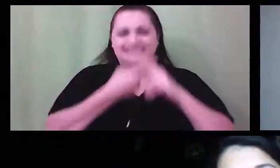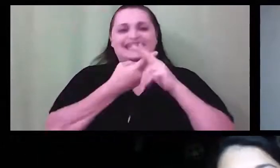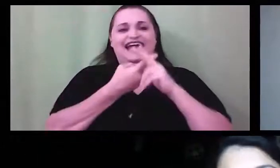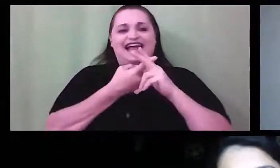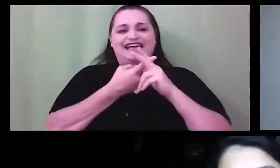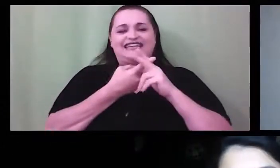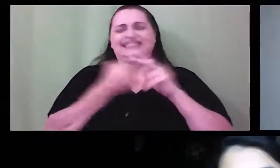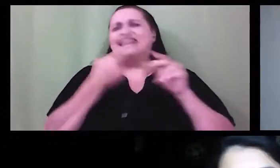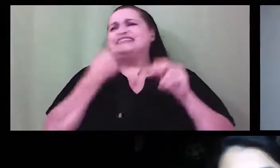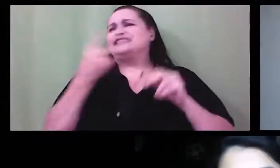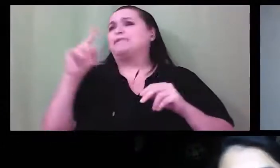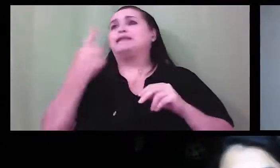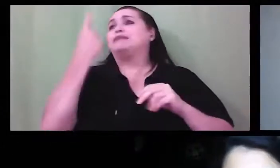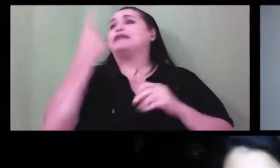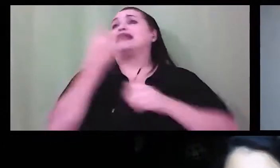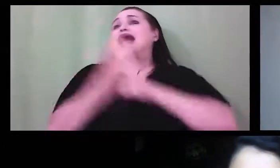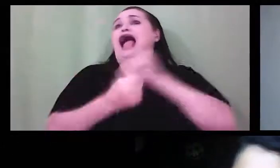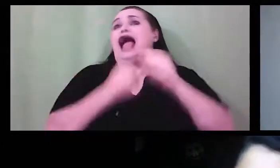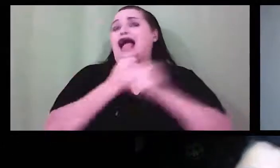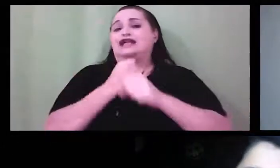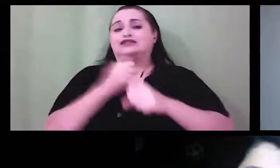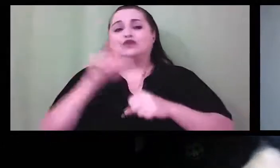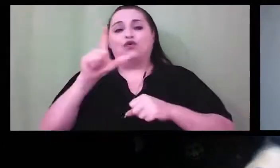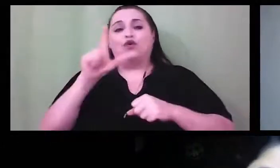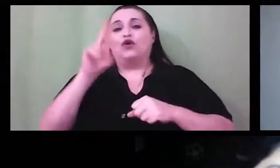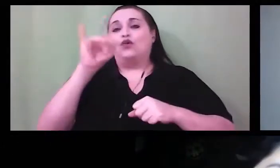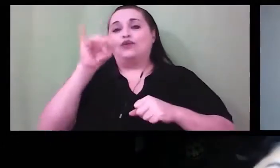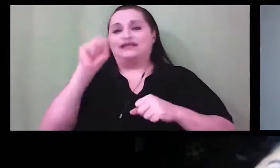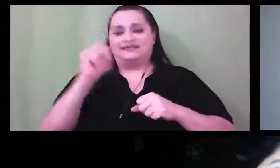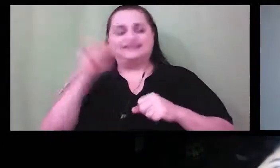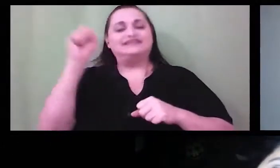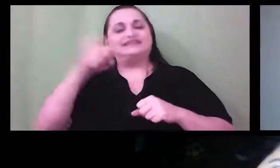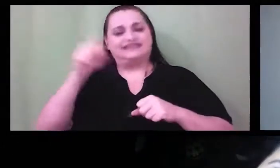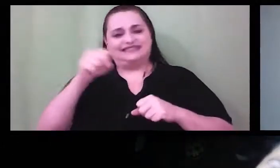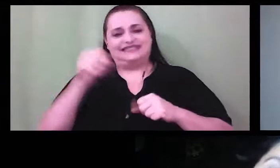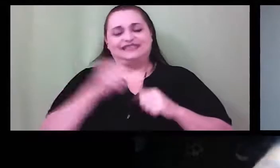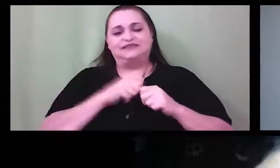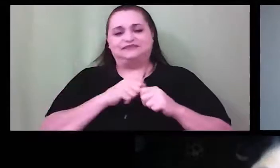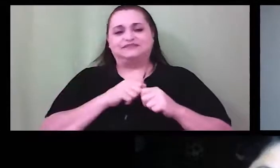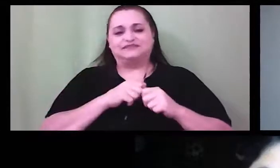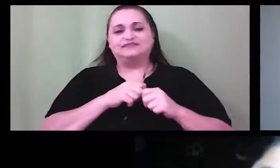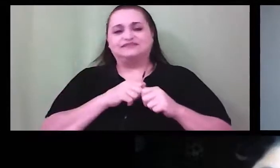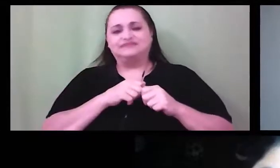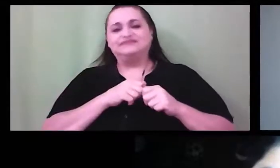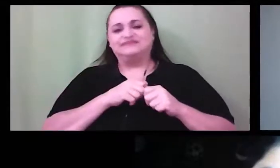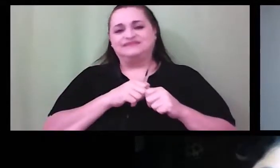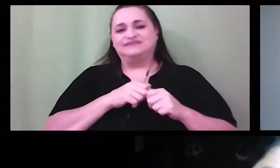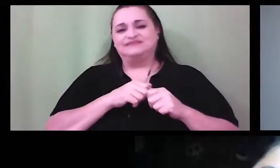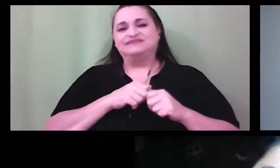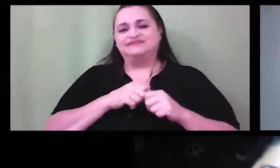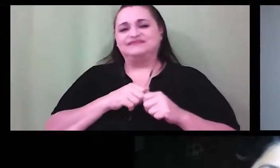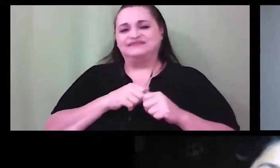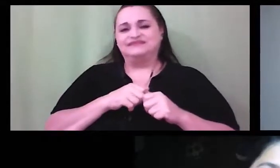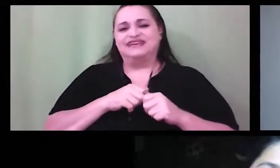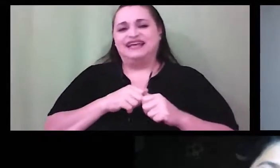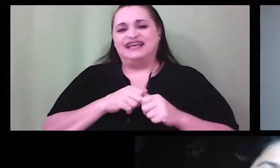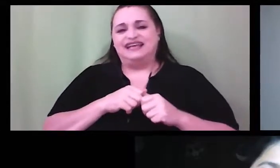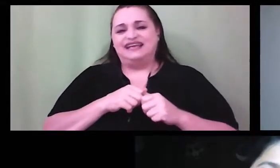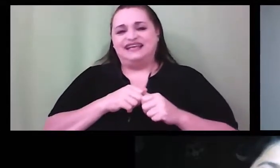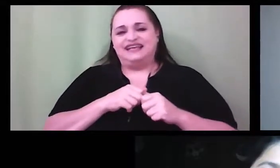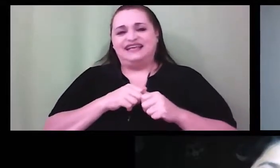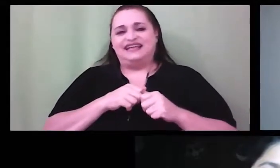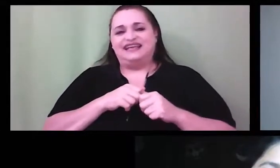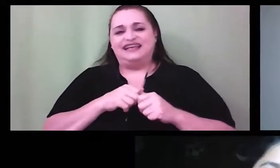bueno, el primer año de Luis, ¿verdad? Sí, El bueno, primer año, ujú, sí, el primer año